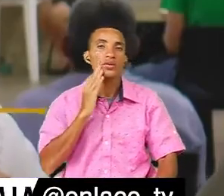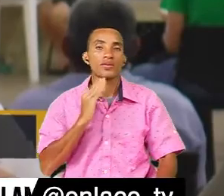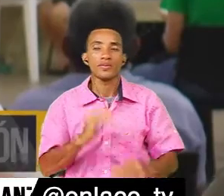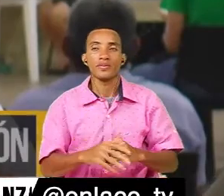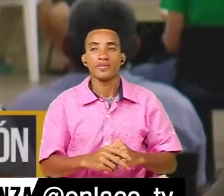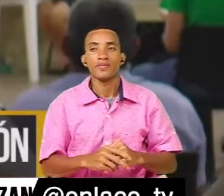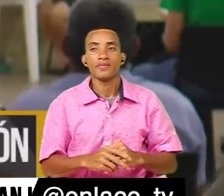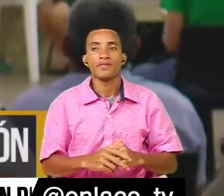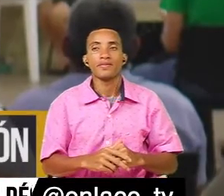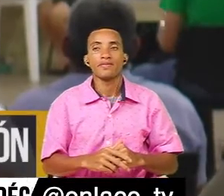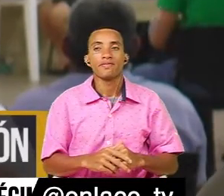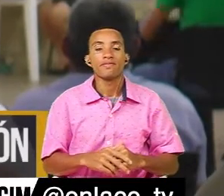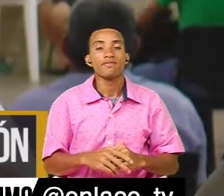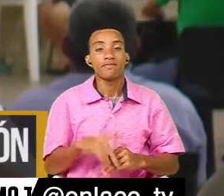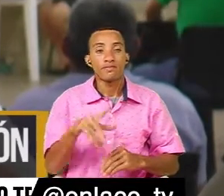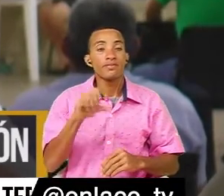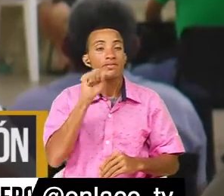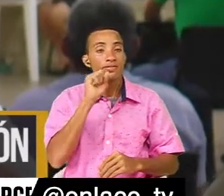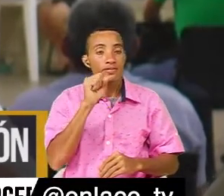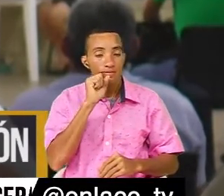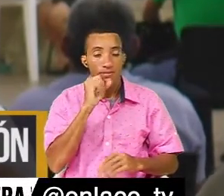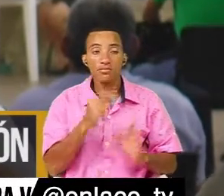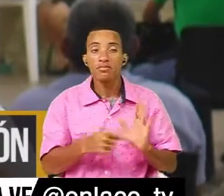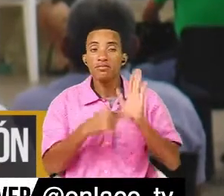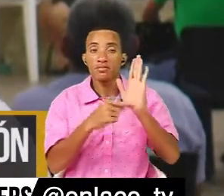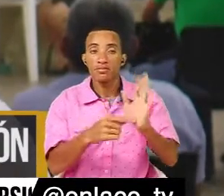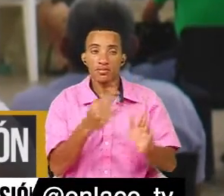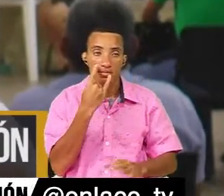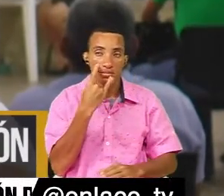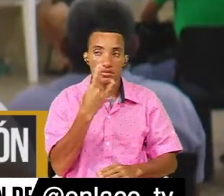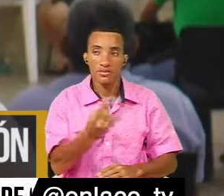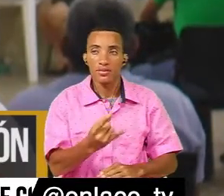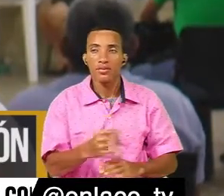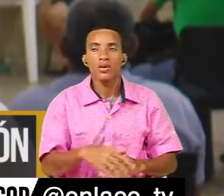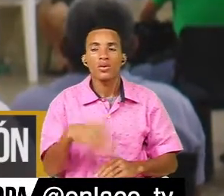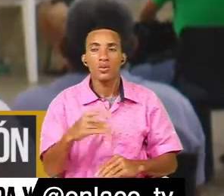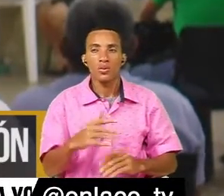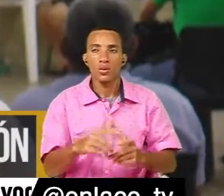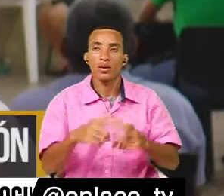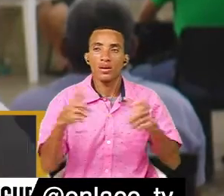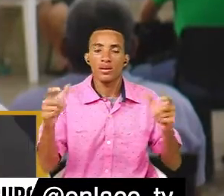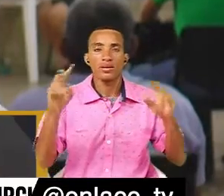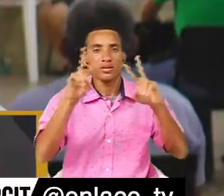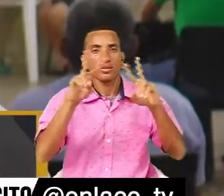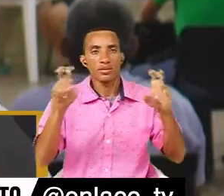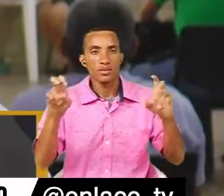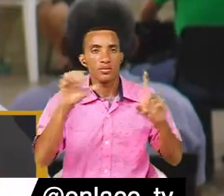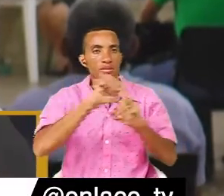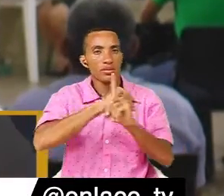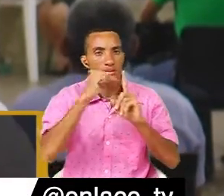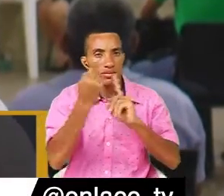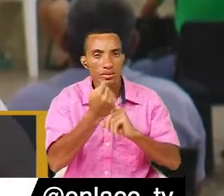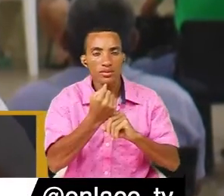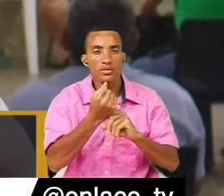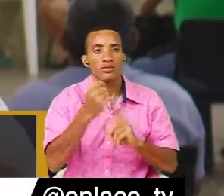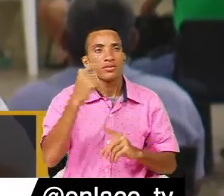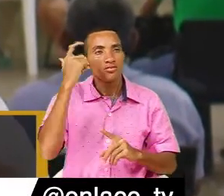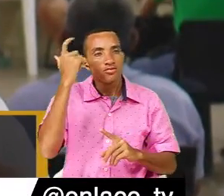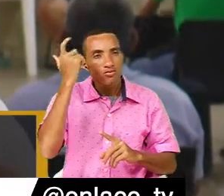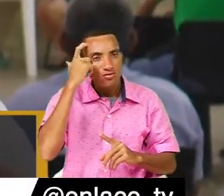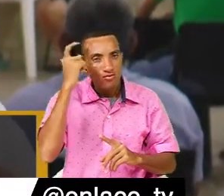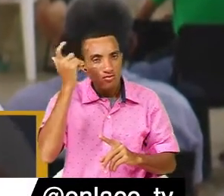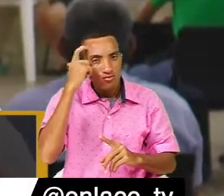Creo que Barranca Bermeja sigue demostrando que tiene un interés muy grande en todos los temas de convivencia social y salud mental. Un reflejo